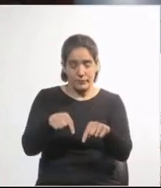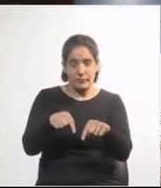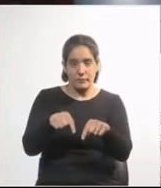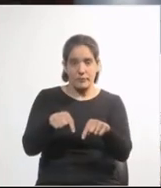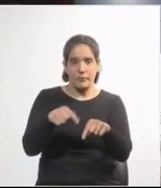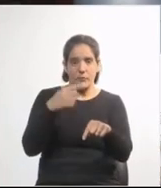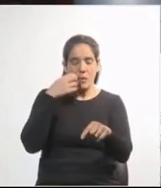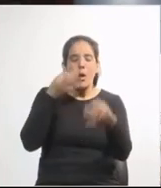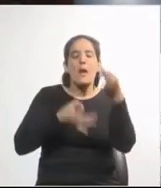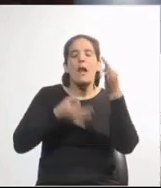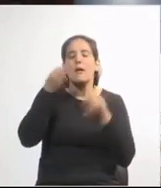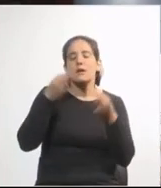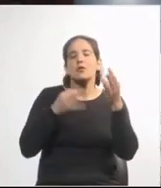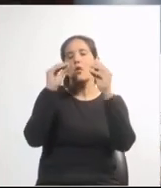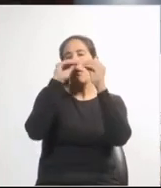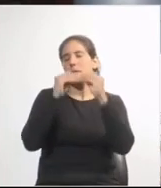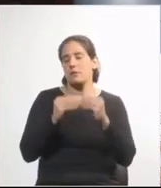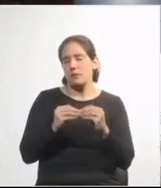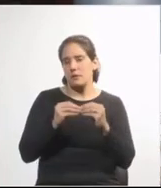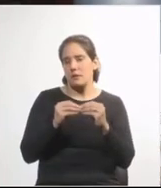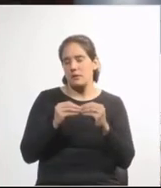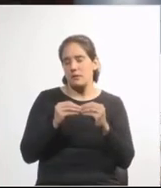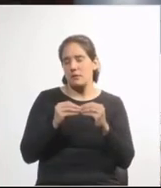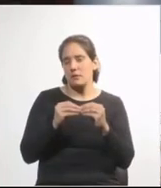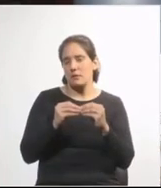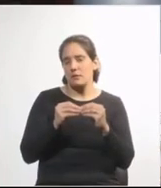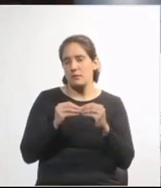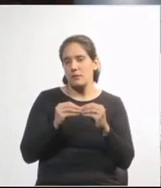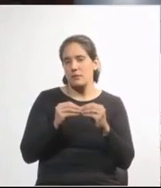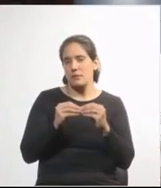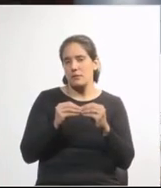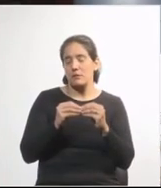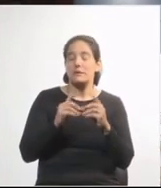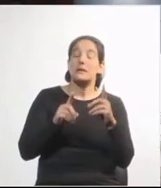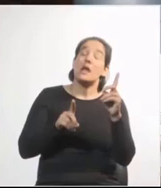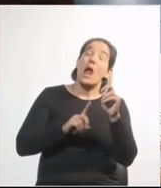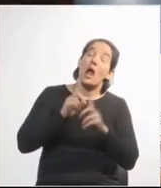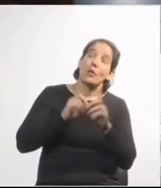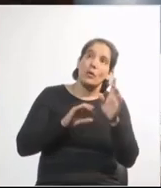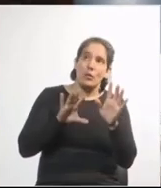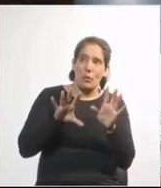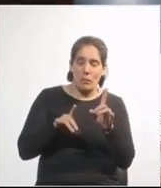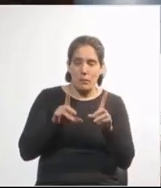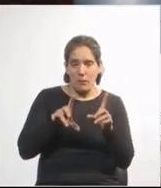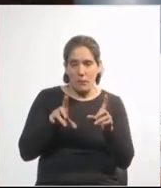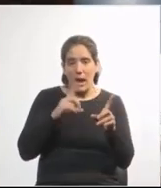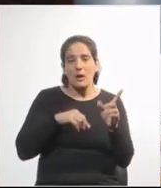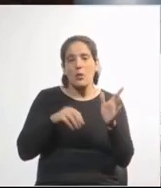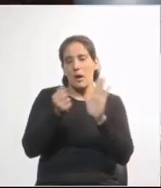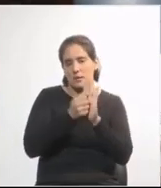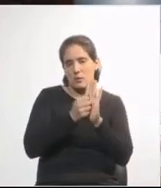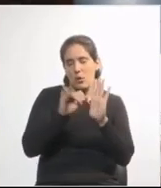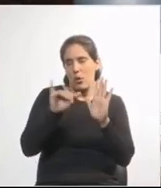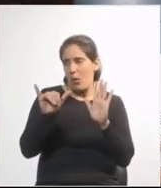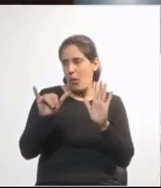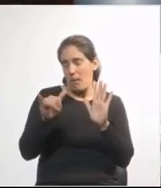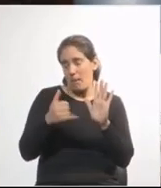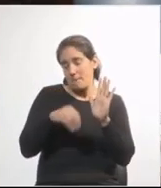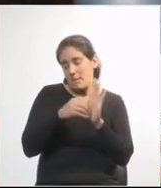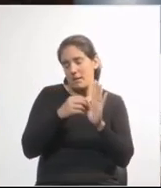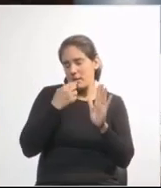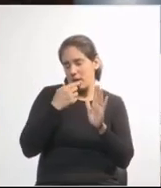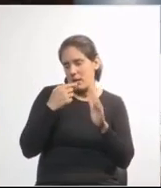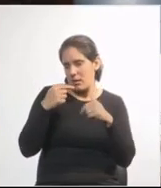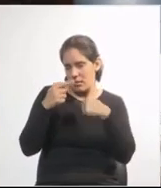un laboratorio de matemáticas, y seguramente, y algunos más que las compañeras y compañeros harán referencia en el